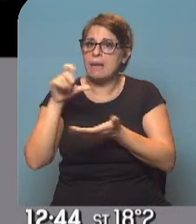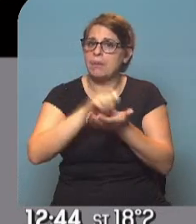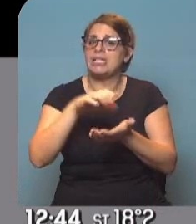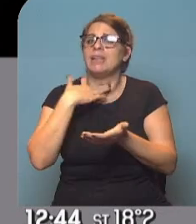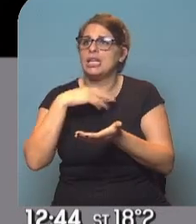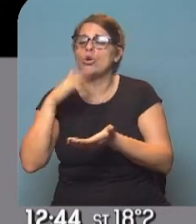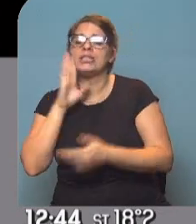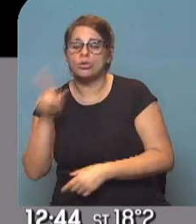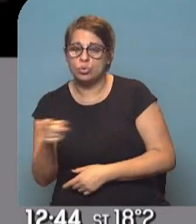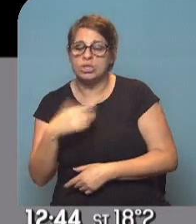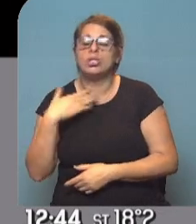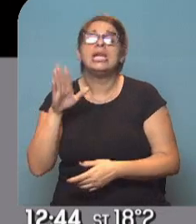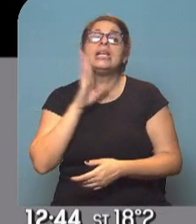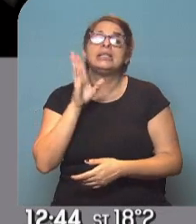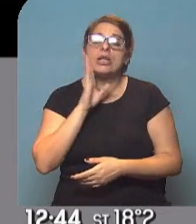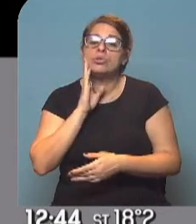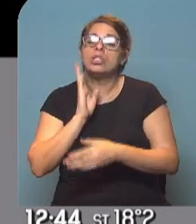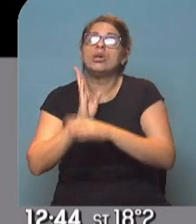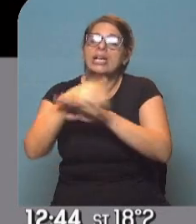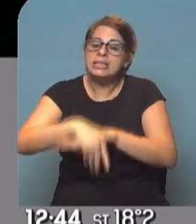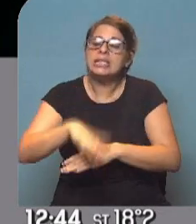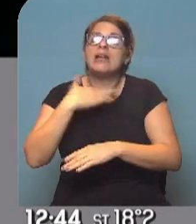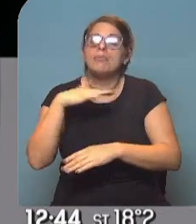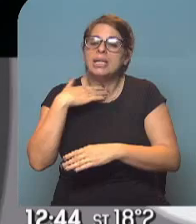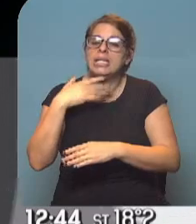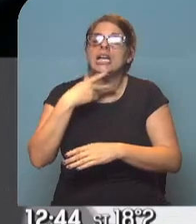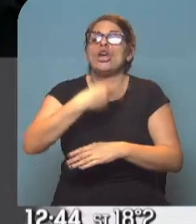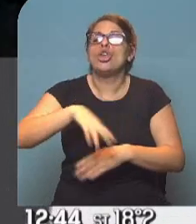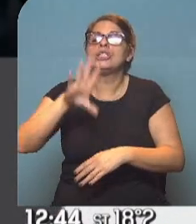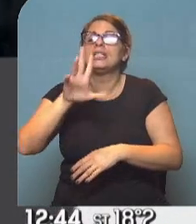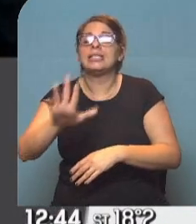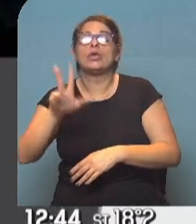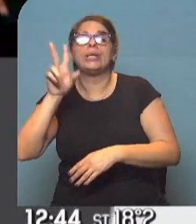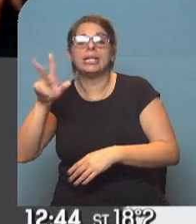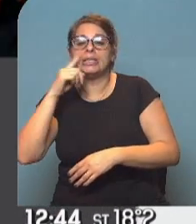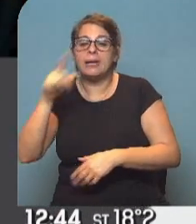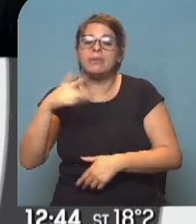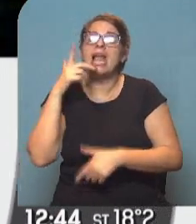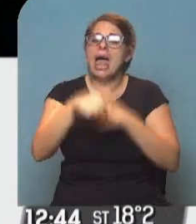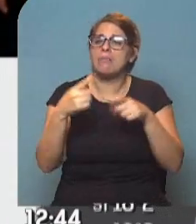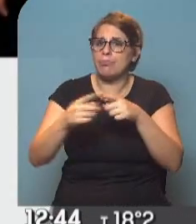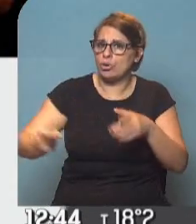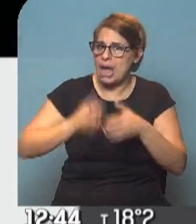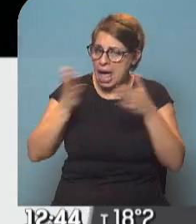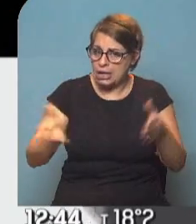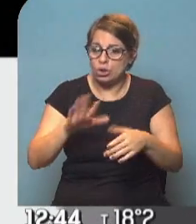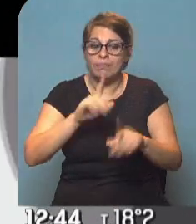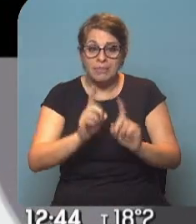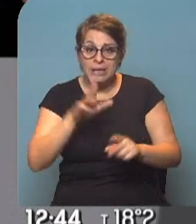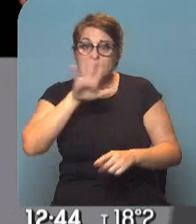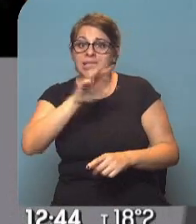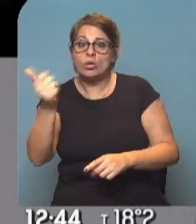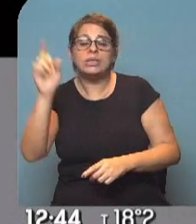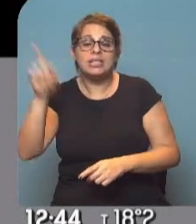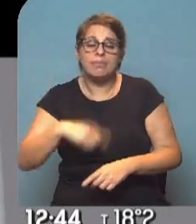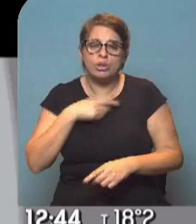Desde Estados Unidos ingresan en México 253.000 armas por año, de las cuales el 56% se utilizan